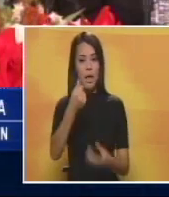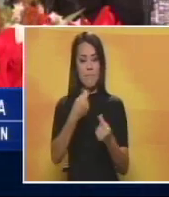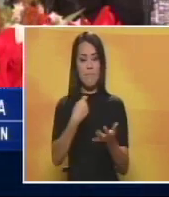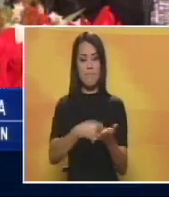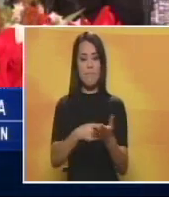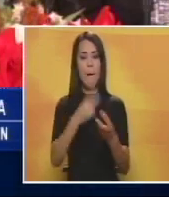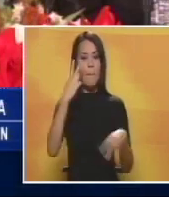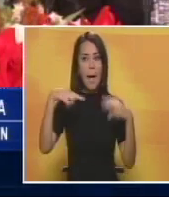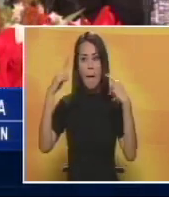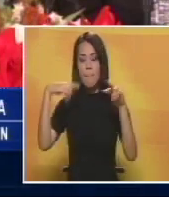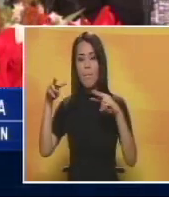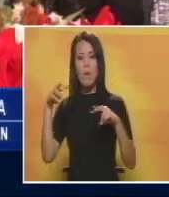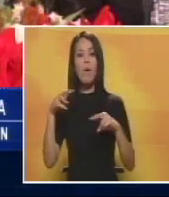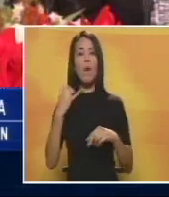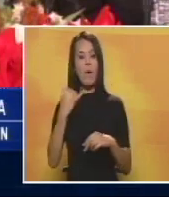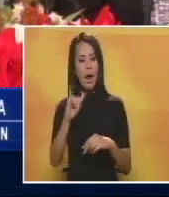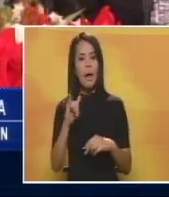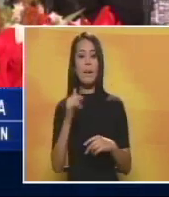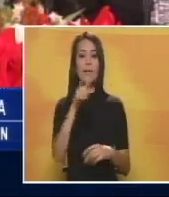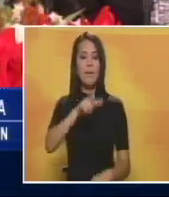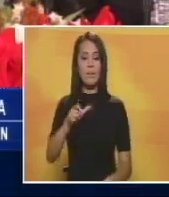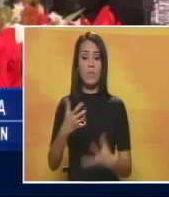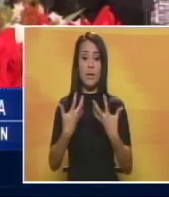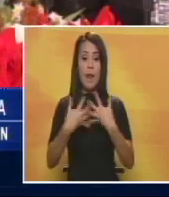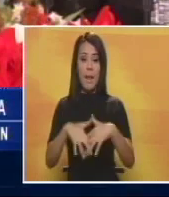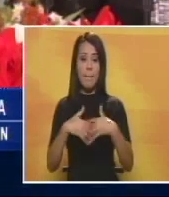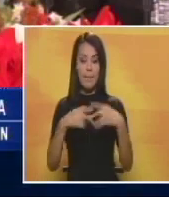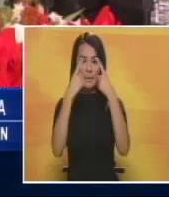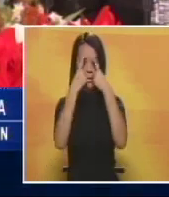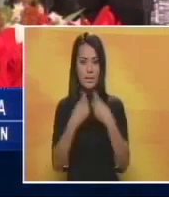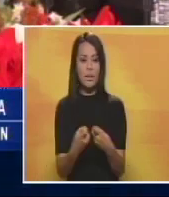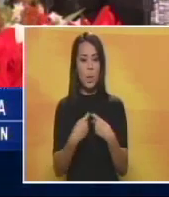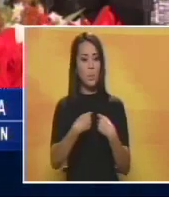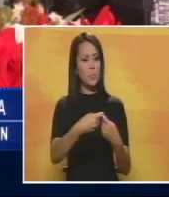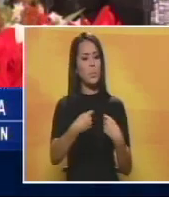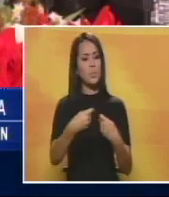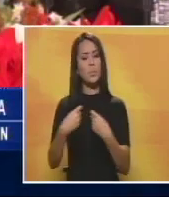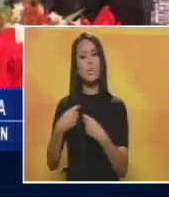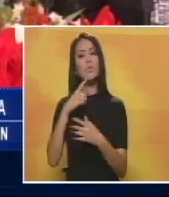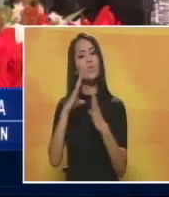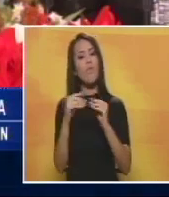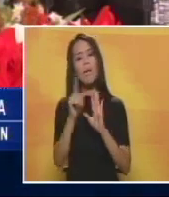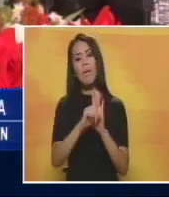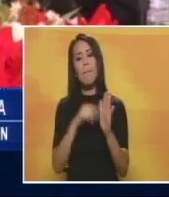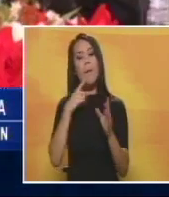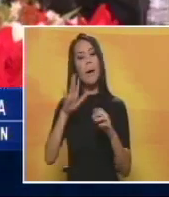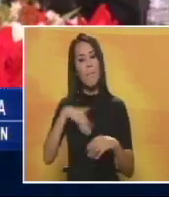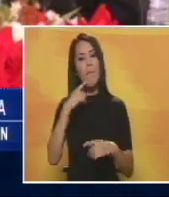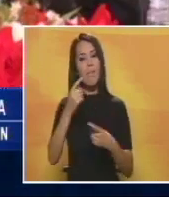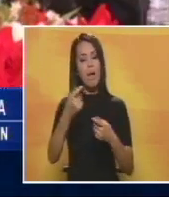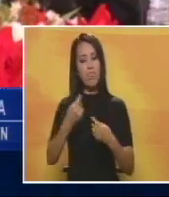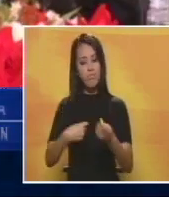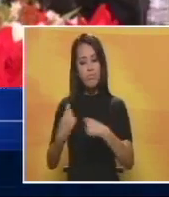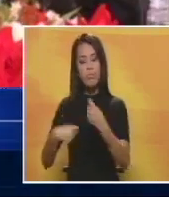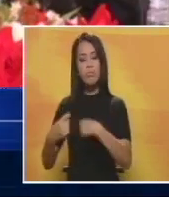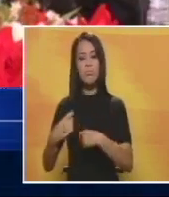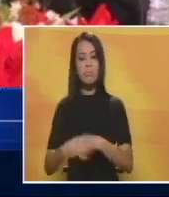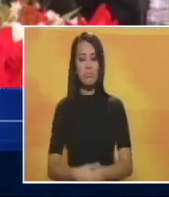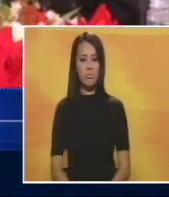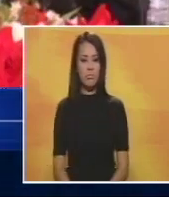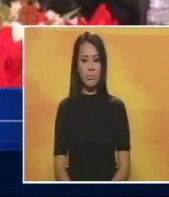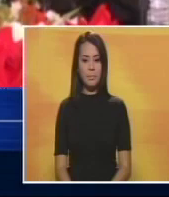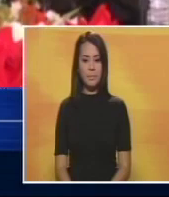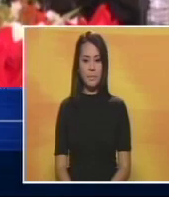la expo fueron cubiertos por los empresarios, a quienes reiteró les darán todas las garantías para que puedan invertir. Más allá de